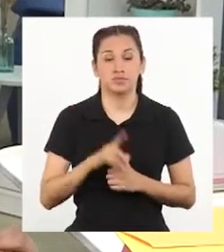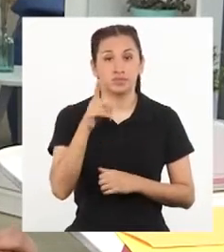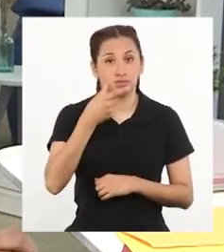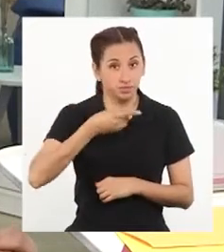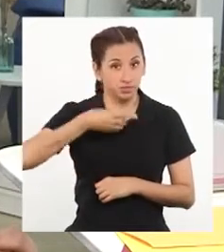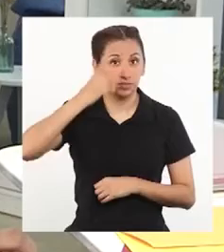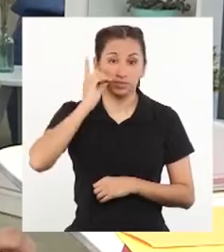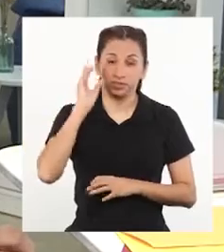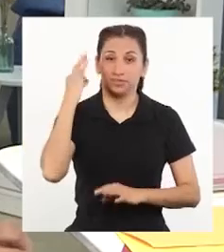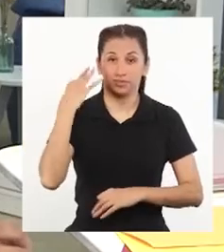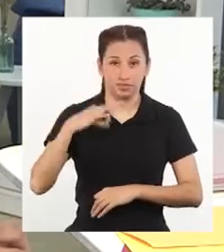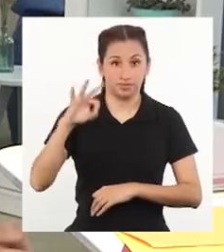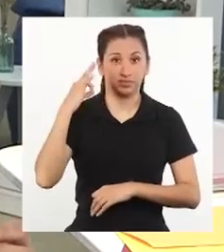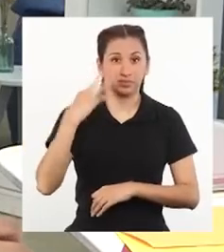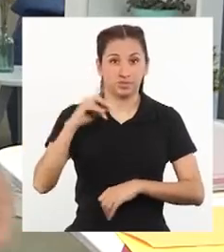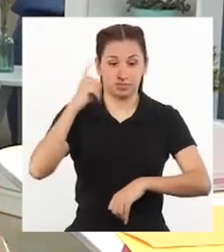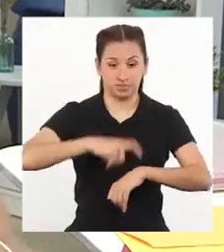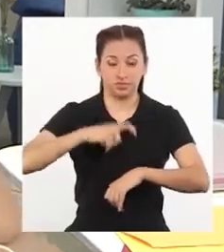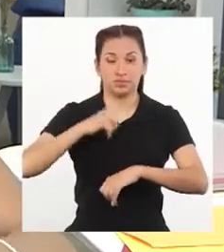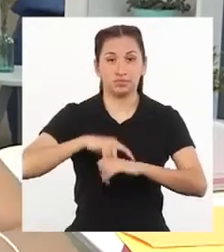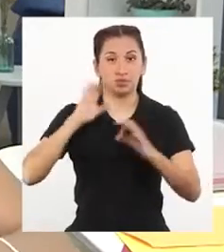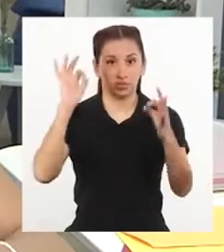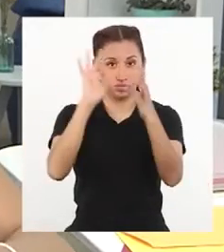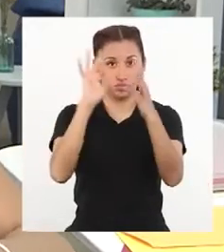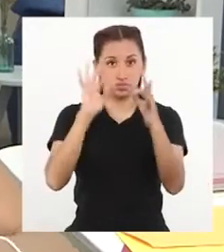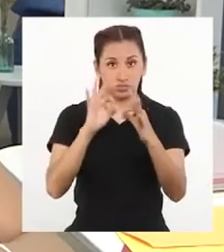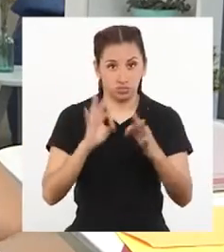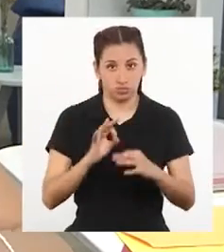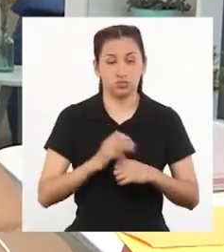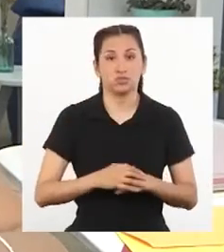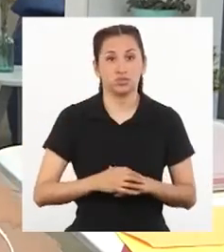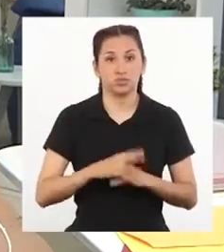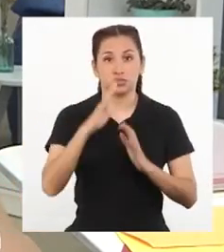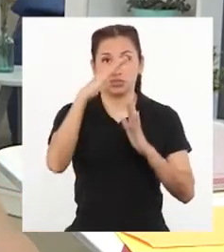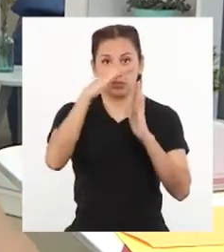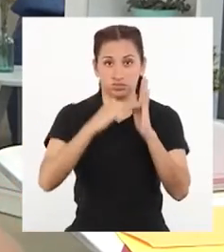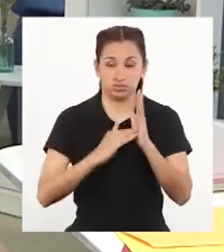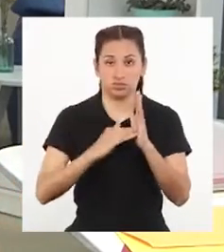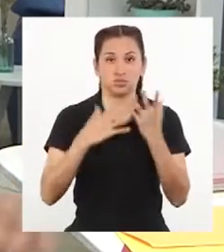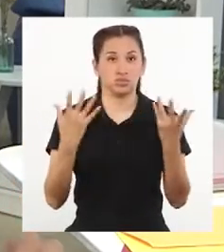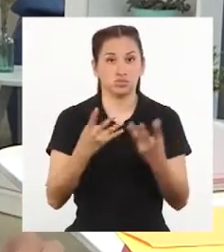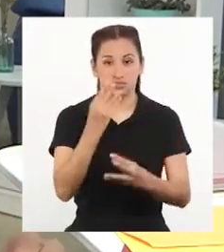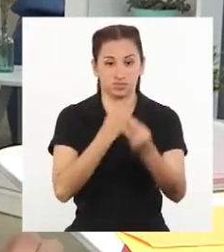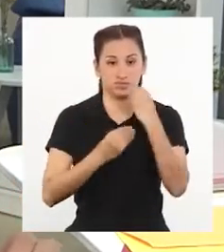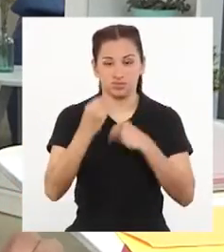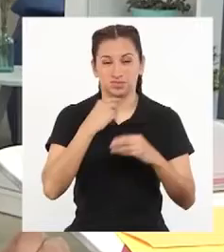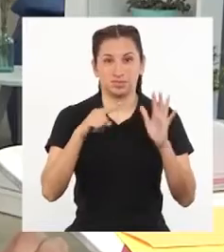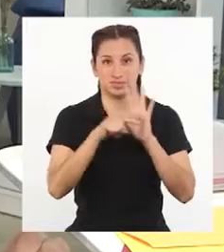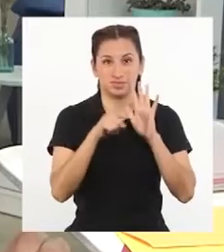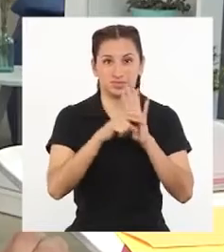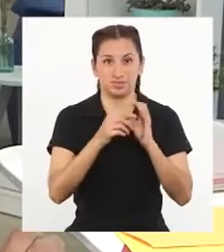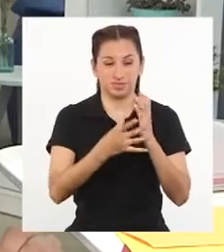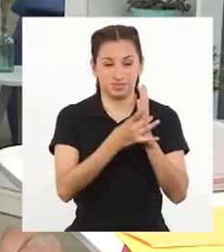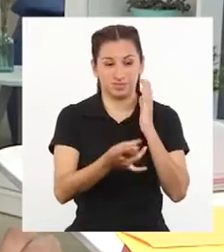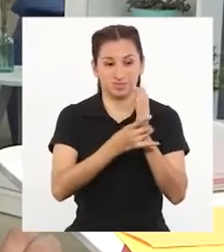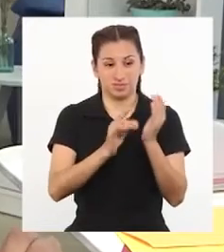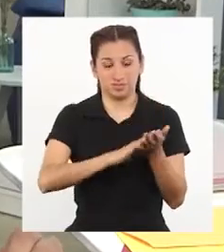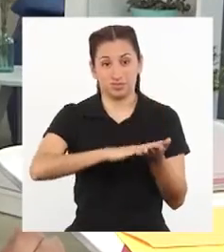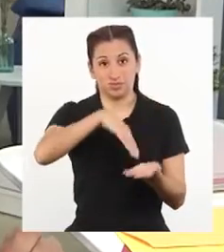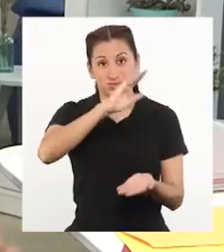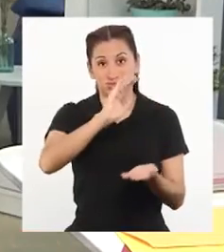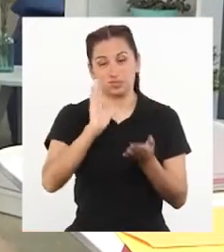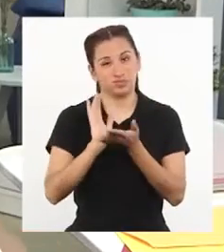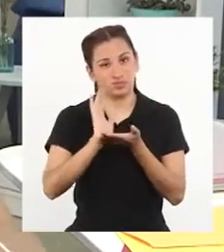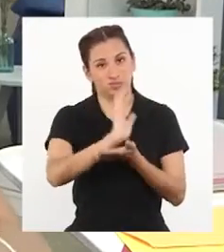Recomendaciones: desayunar siempre a una determinada hora, reducir el consumo de alimentos altos